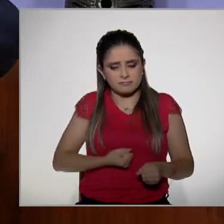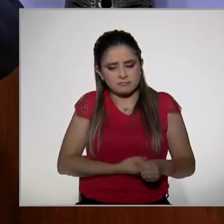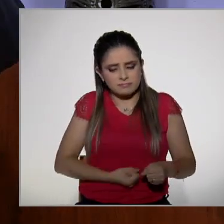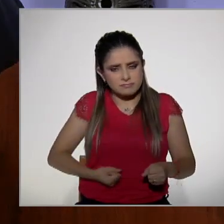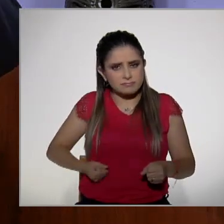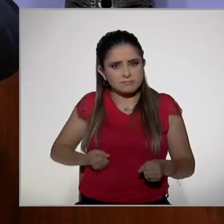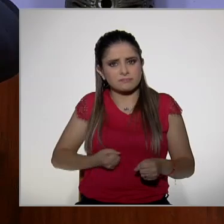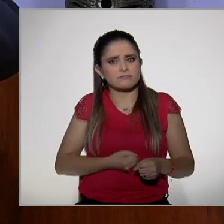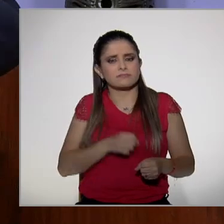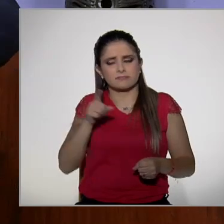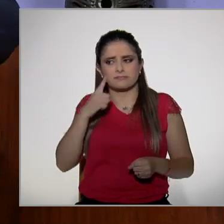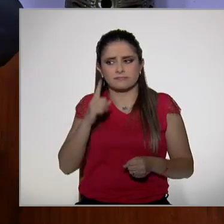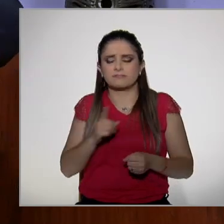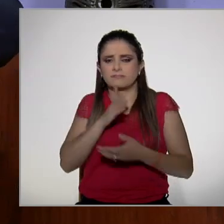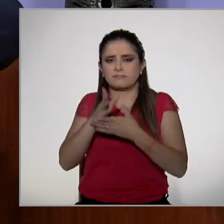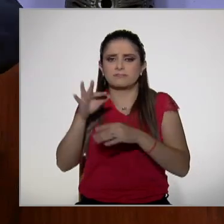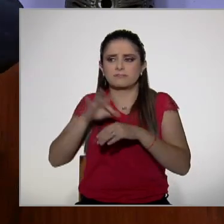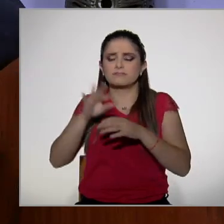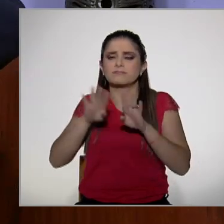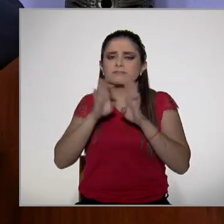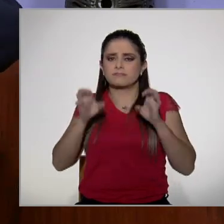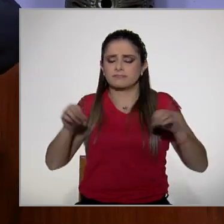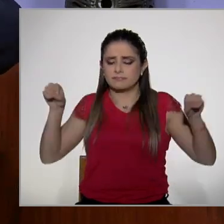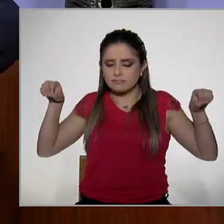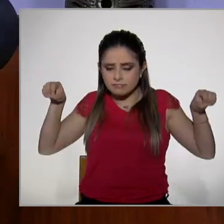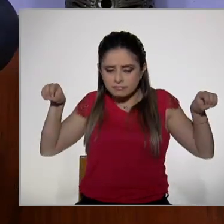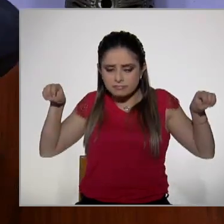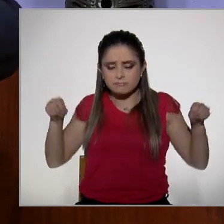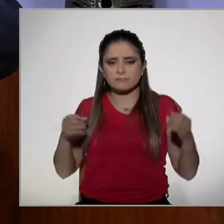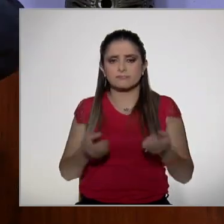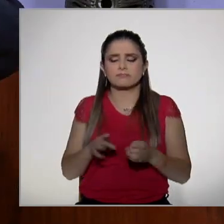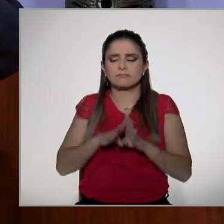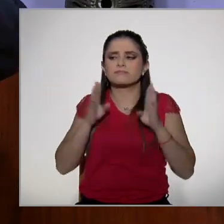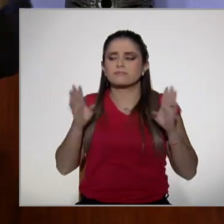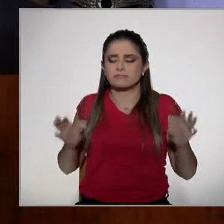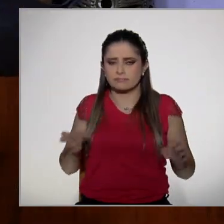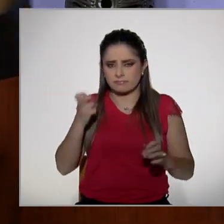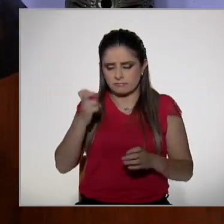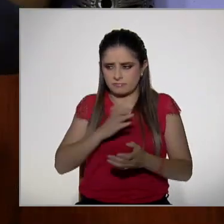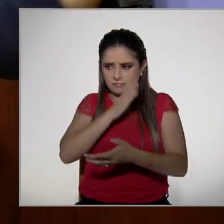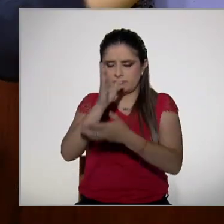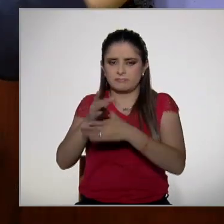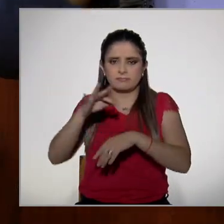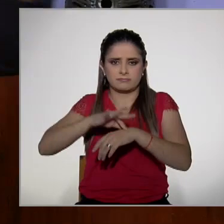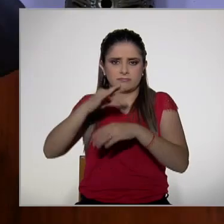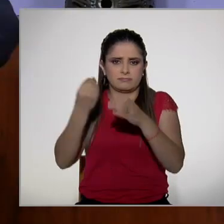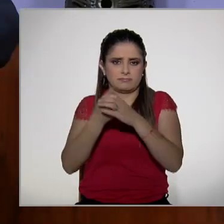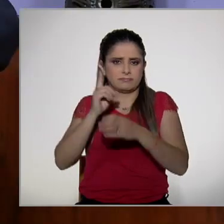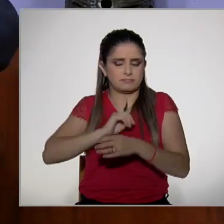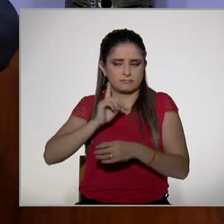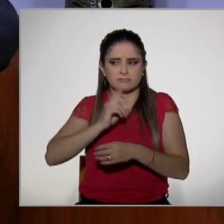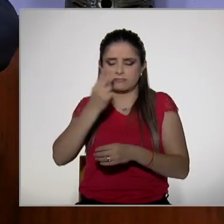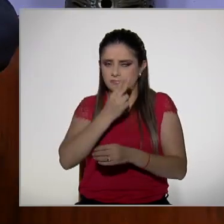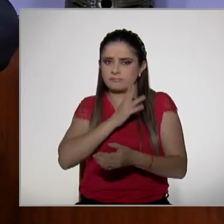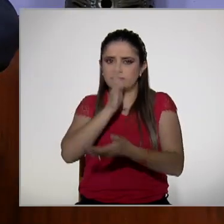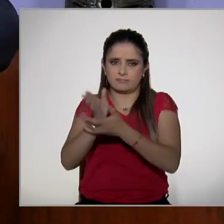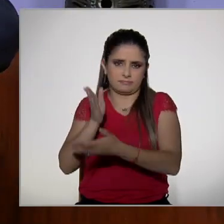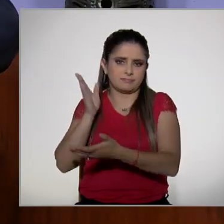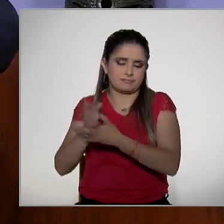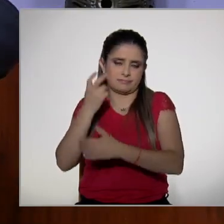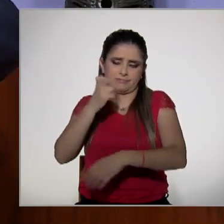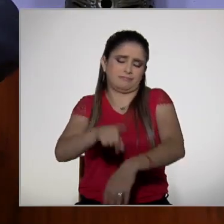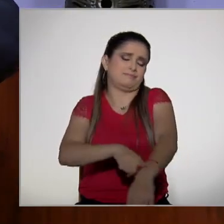ginecológico ir a ver cómo está el útero como están los ovarios etcétera entonces él se abre con raro grabado y